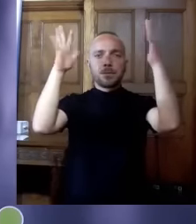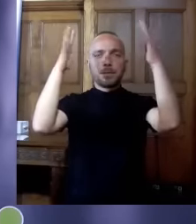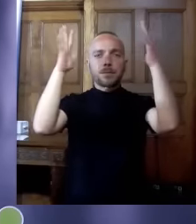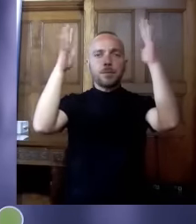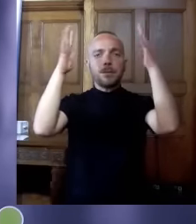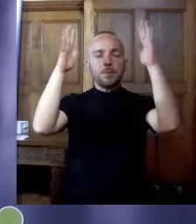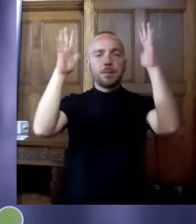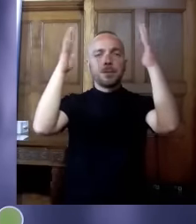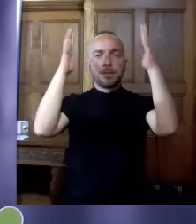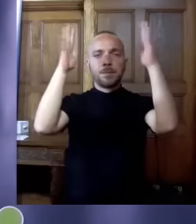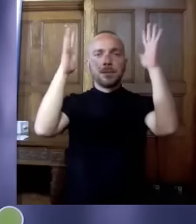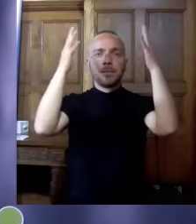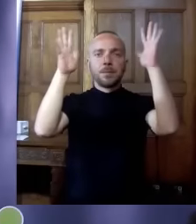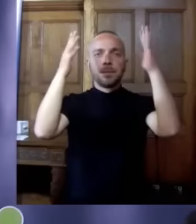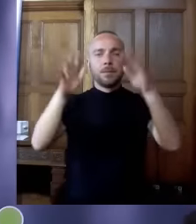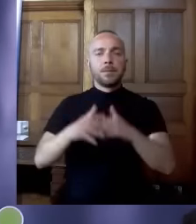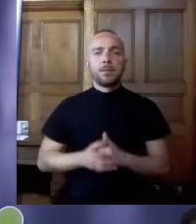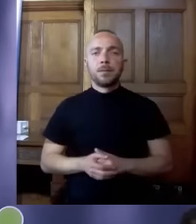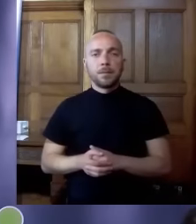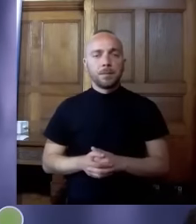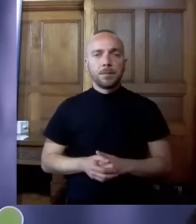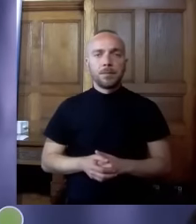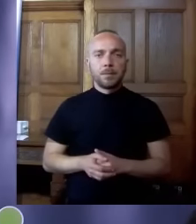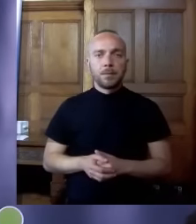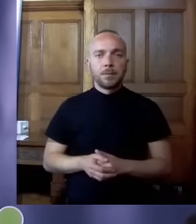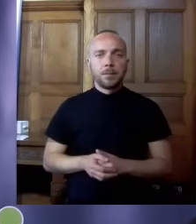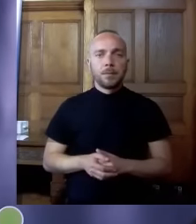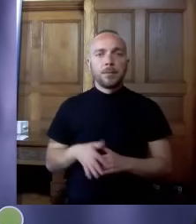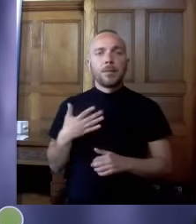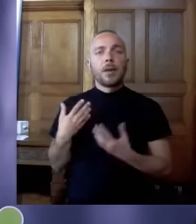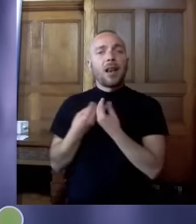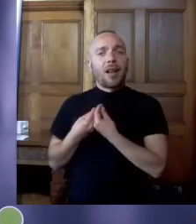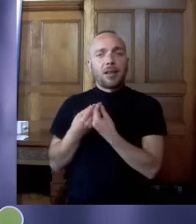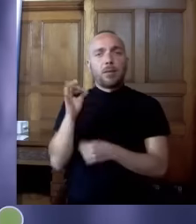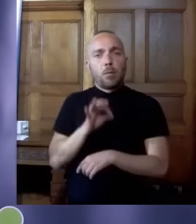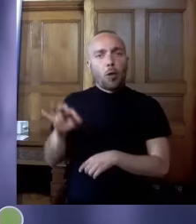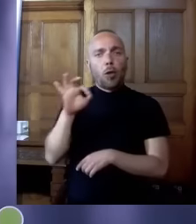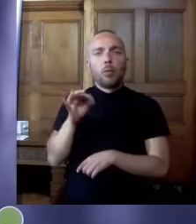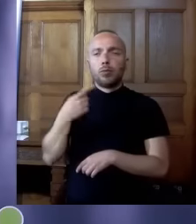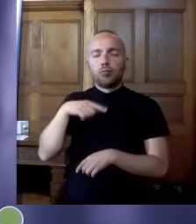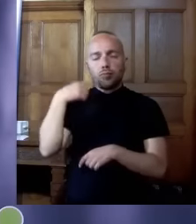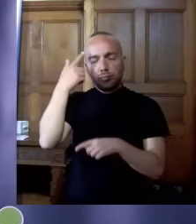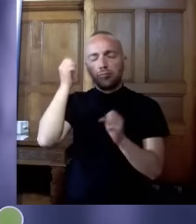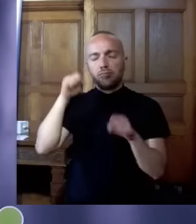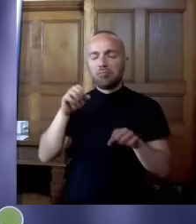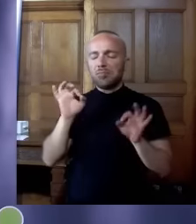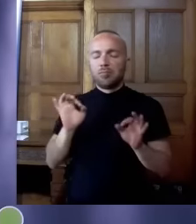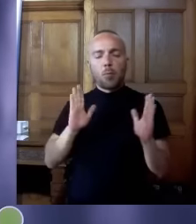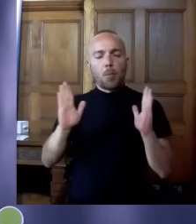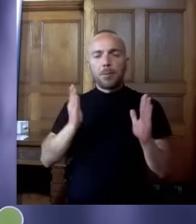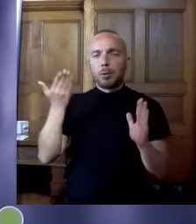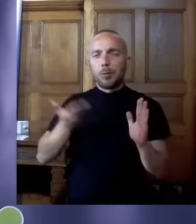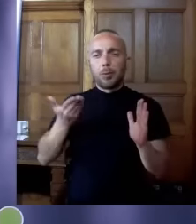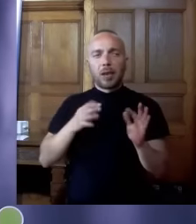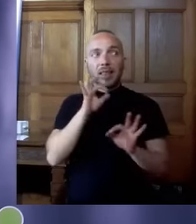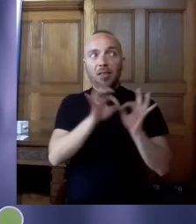por lo tanto el carre quein podemos estamos muy de acuerdo en que estamos en un momento importante en un cambio